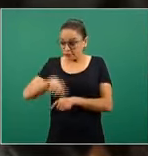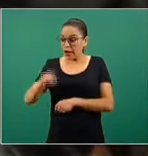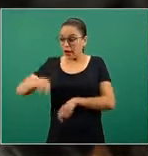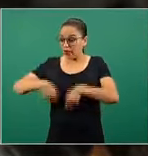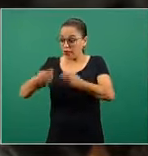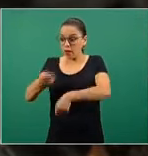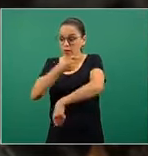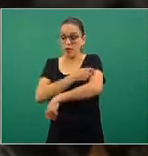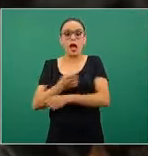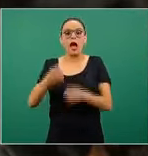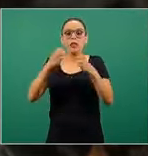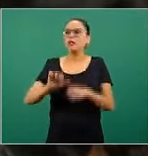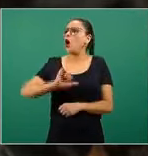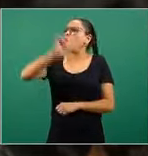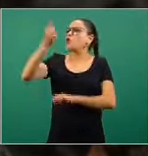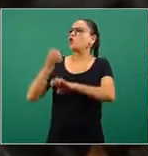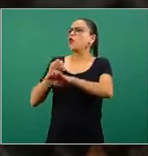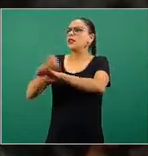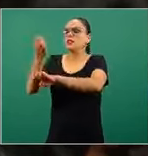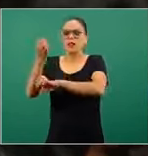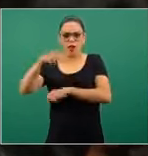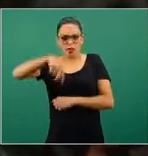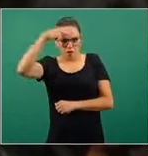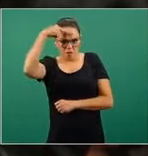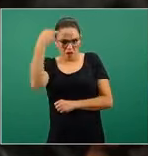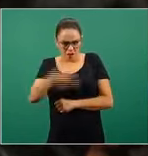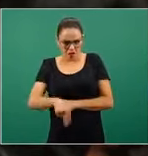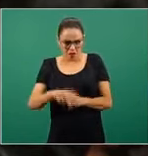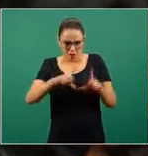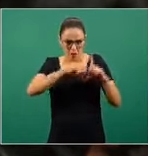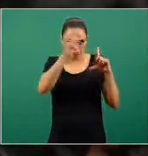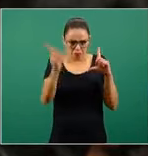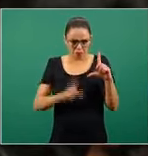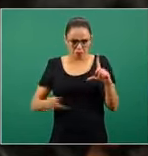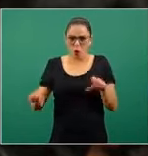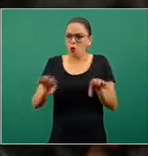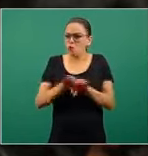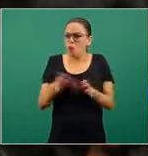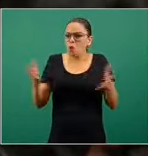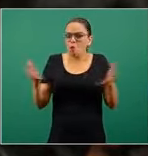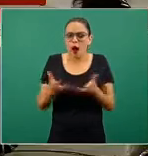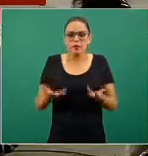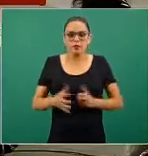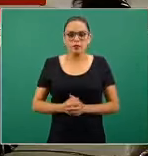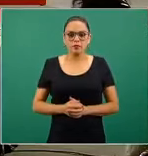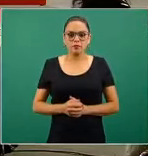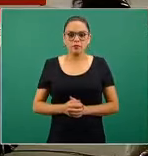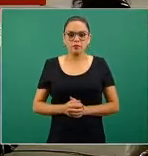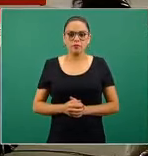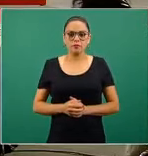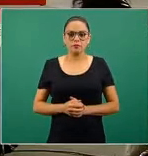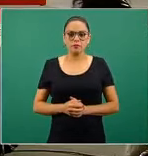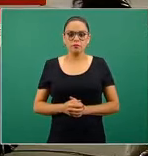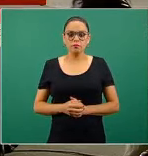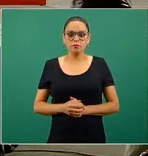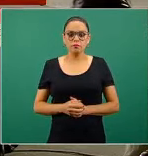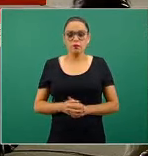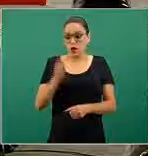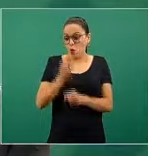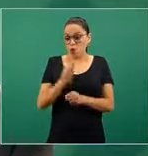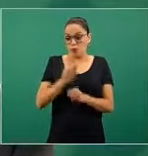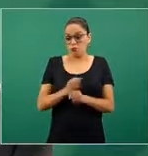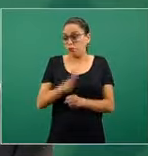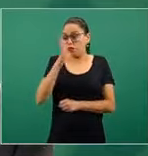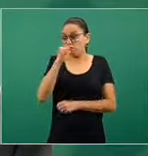otro estado de la República, ¿cómo le van a hacer? ¿Tienen Habrá que nuevas viajar oportunidades. Quien no se logró vacunar